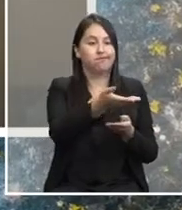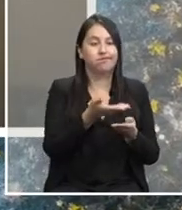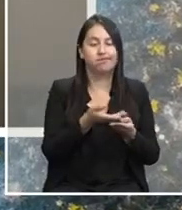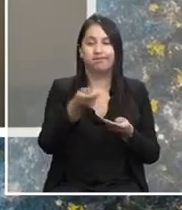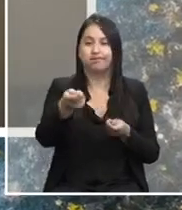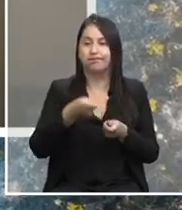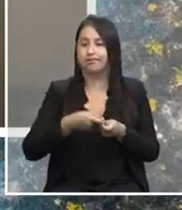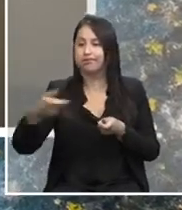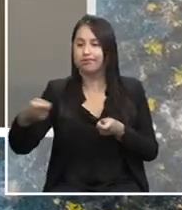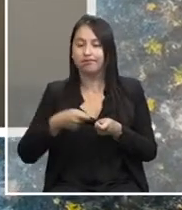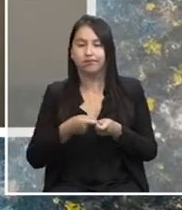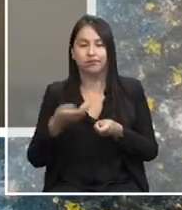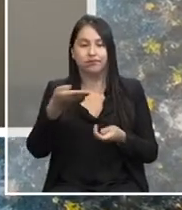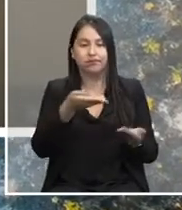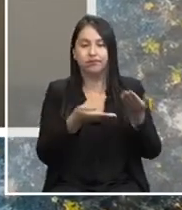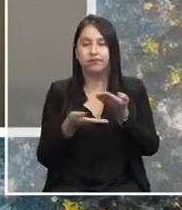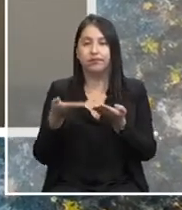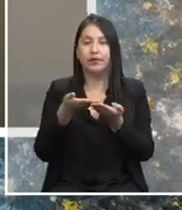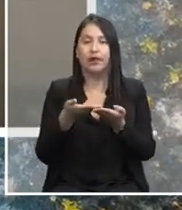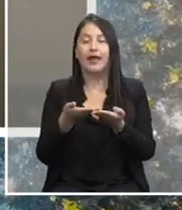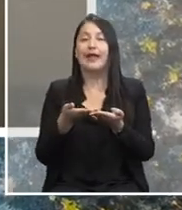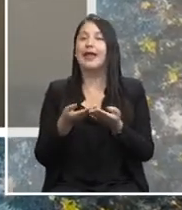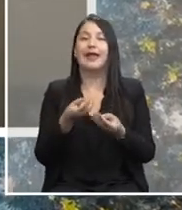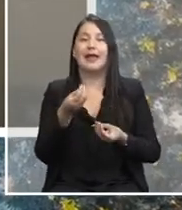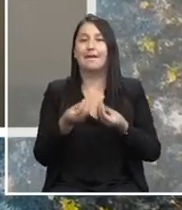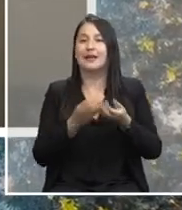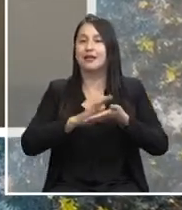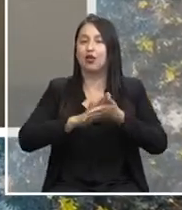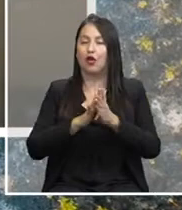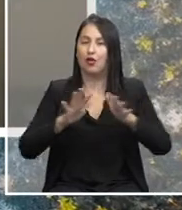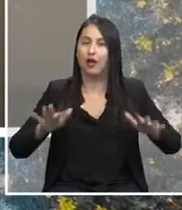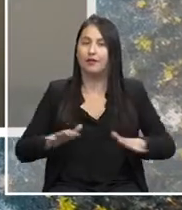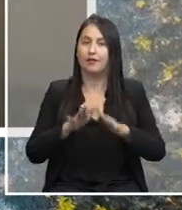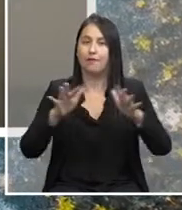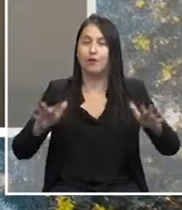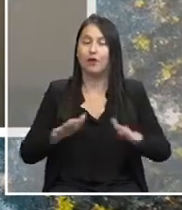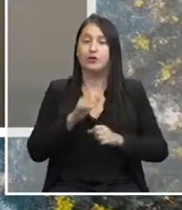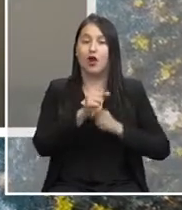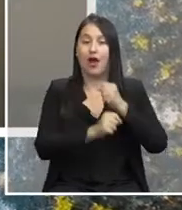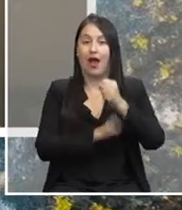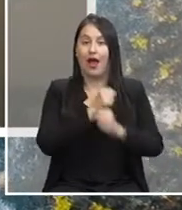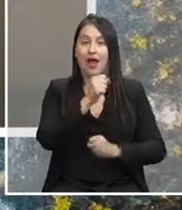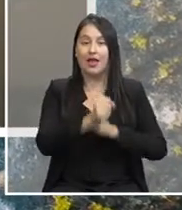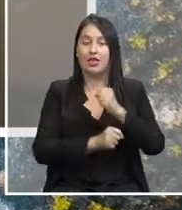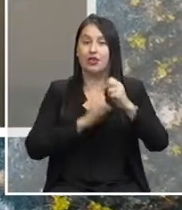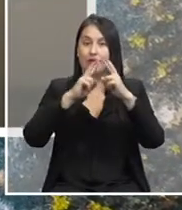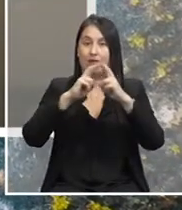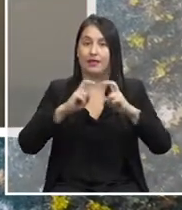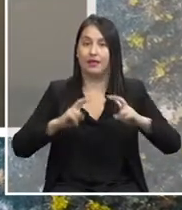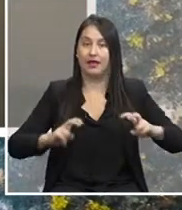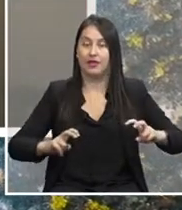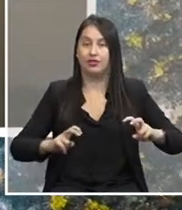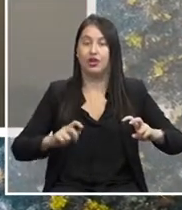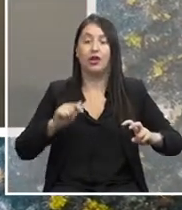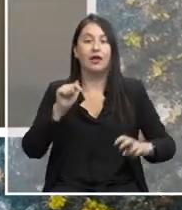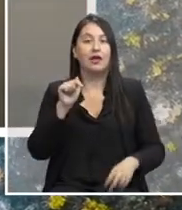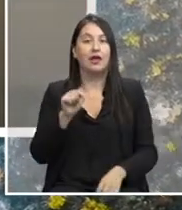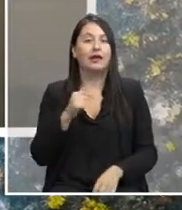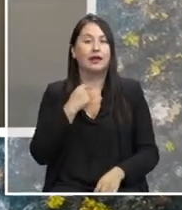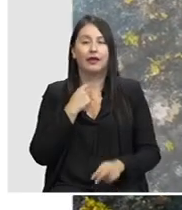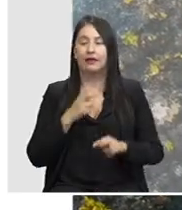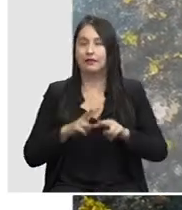mostrar, ¿cierto?, cuál es el impacto, qué es lo que ocurre después de haber hecho todo ese esfuerzo, ¿cierto?, de varios años de investigación. Y aquí lo que estamos comparando